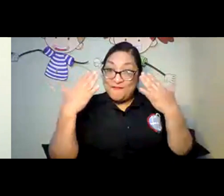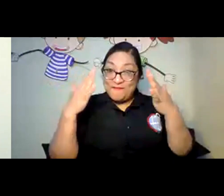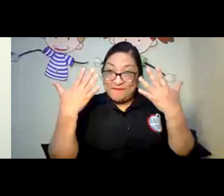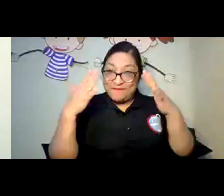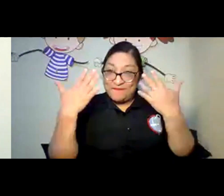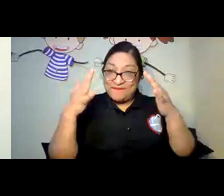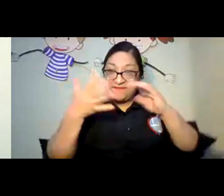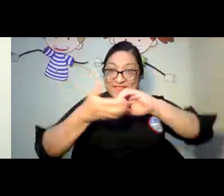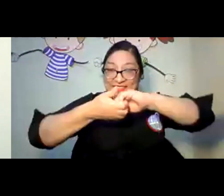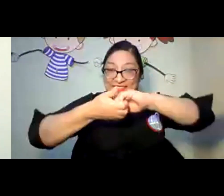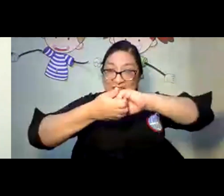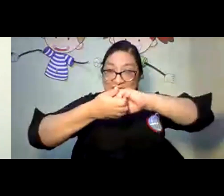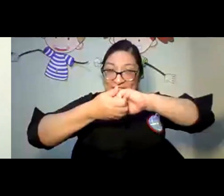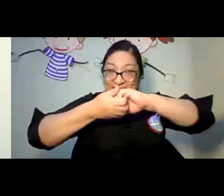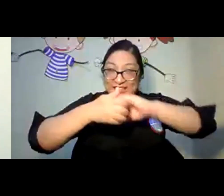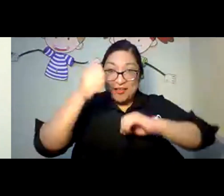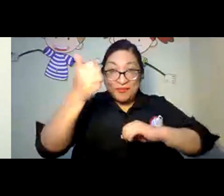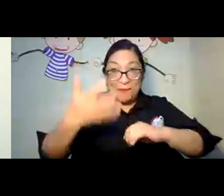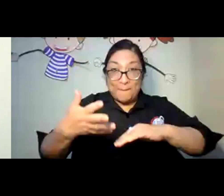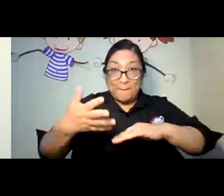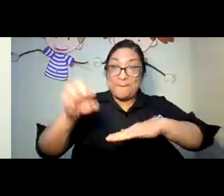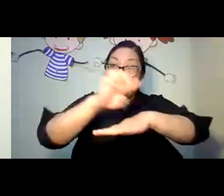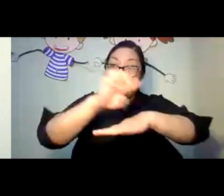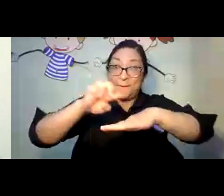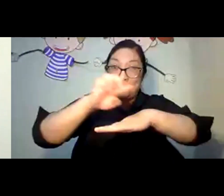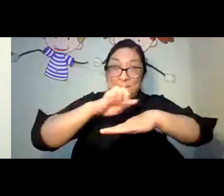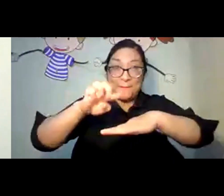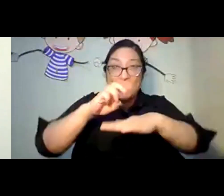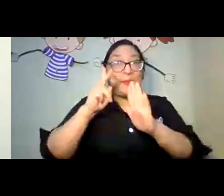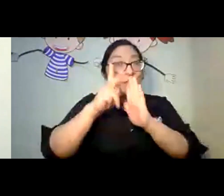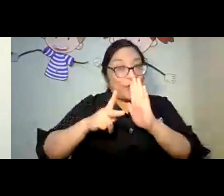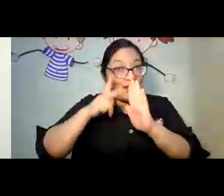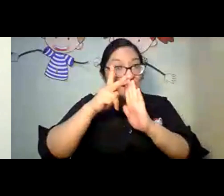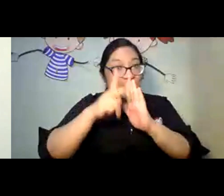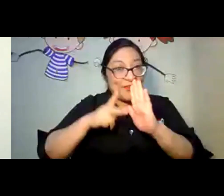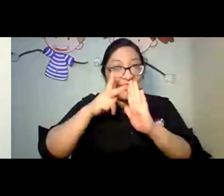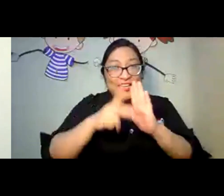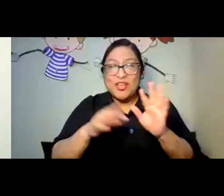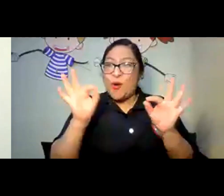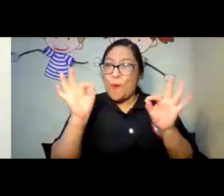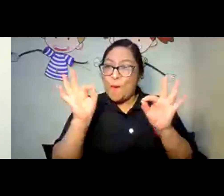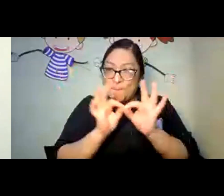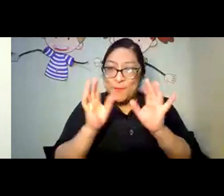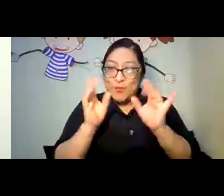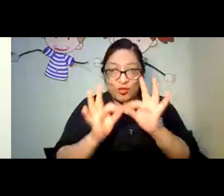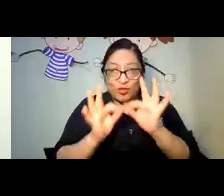nivel primario por haber realizado este video y realmente con puntos muy importantes,